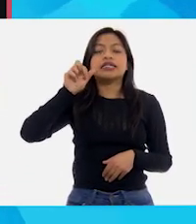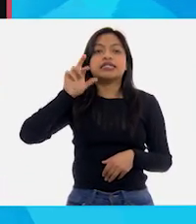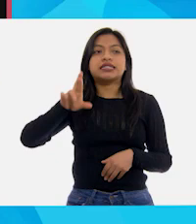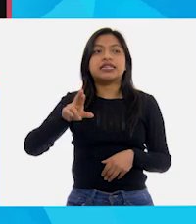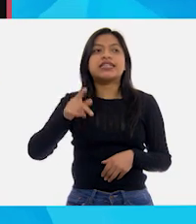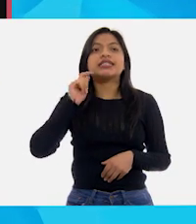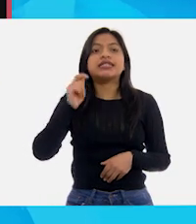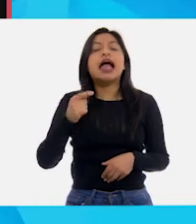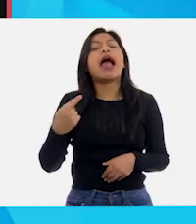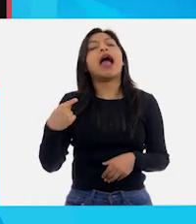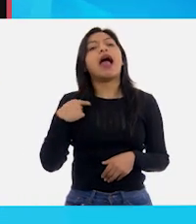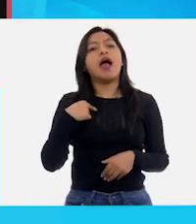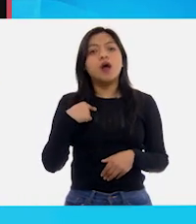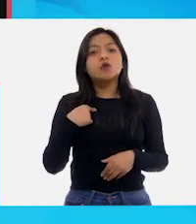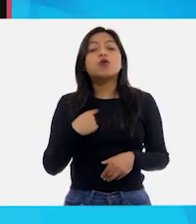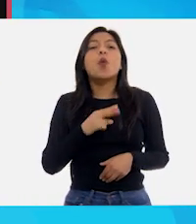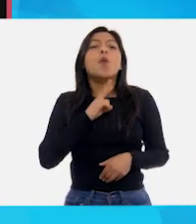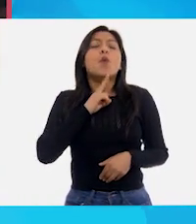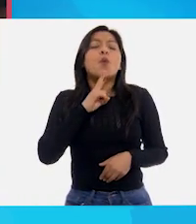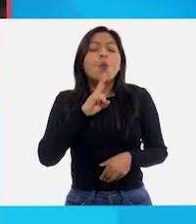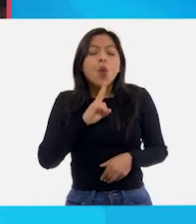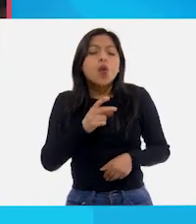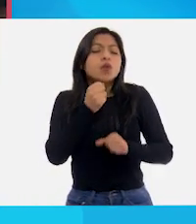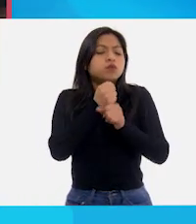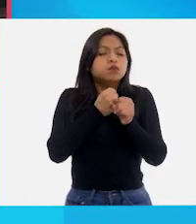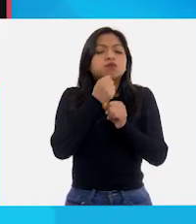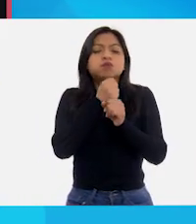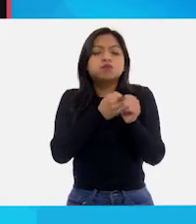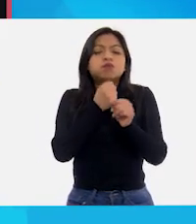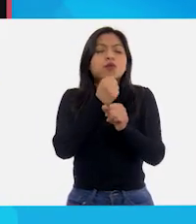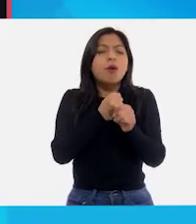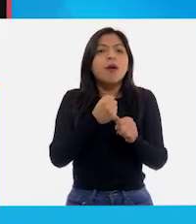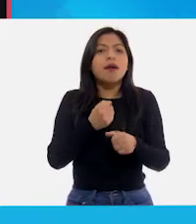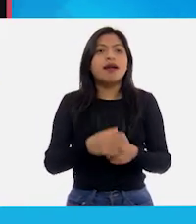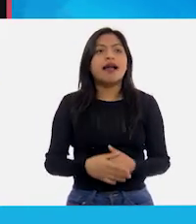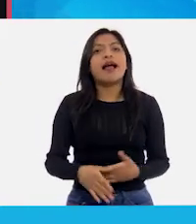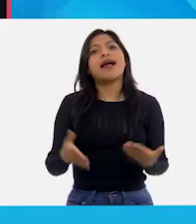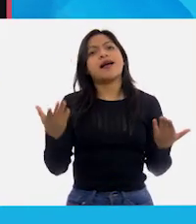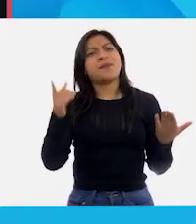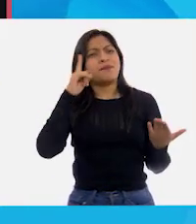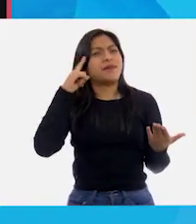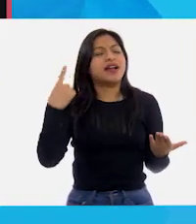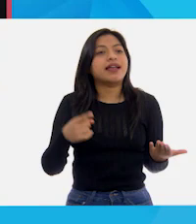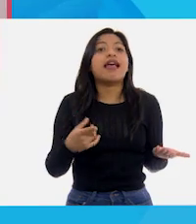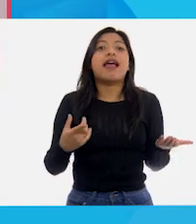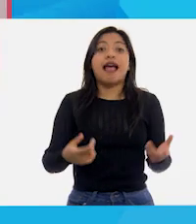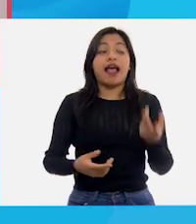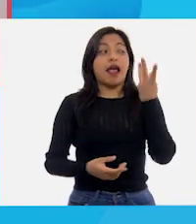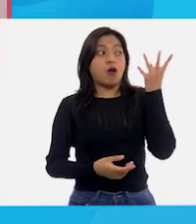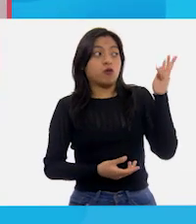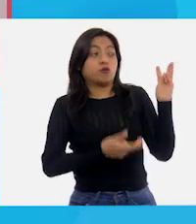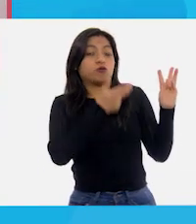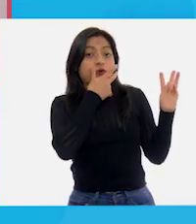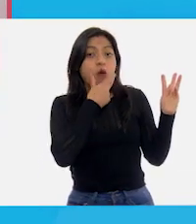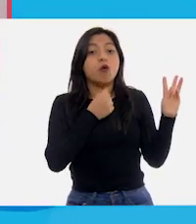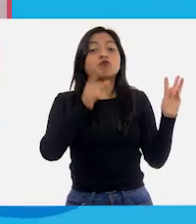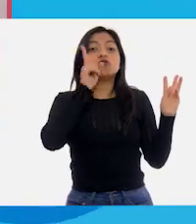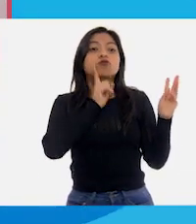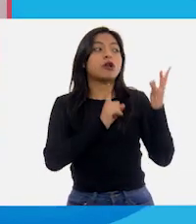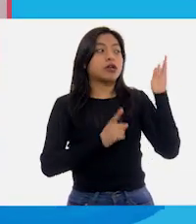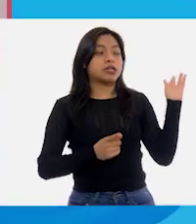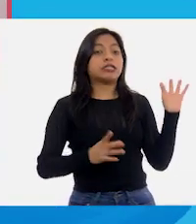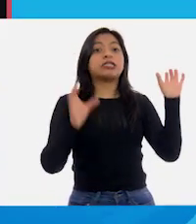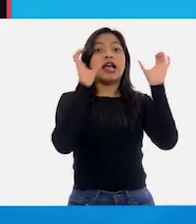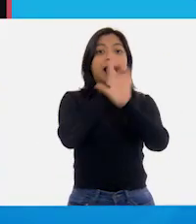estoy haciendo ejercicios con mi voz. ¿Y para qué sirve? Ah, pues es que los y las cantantes de ópera